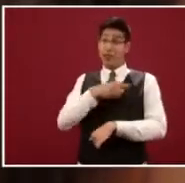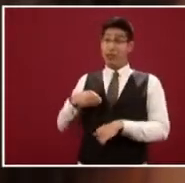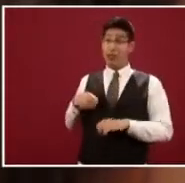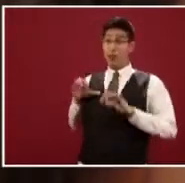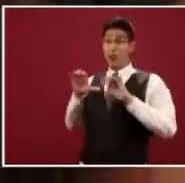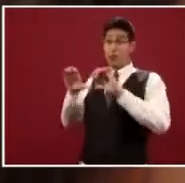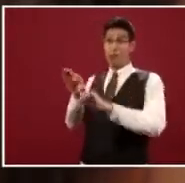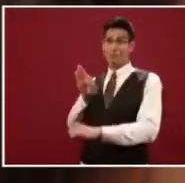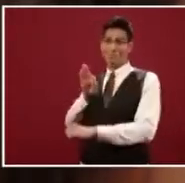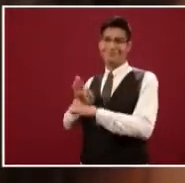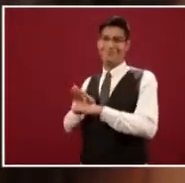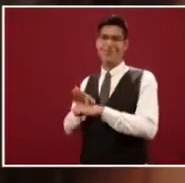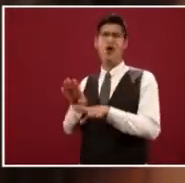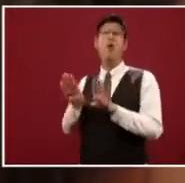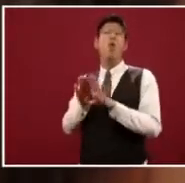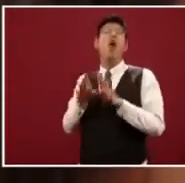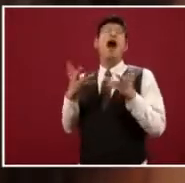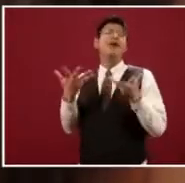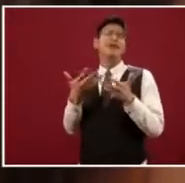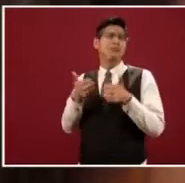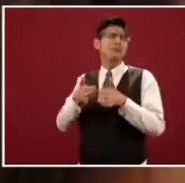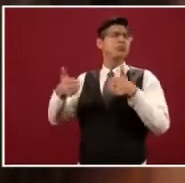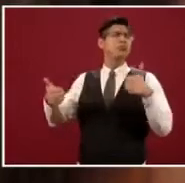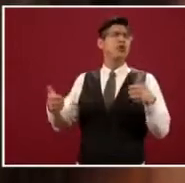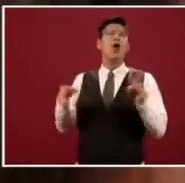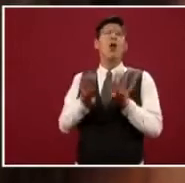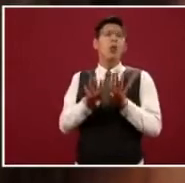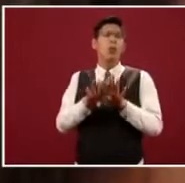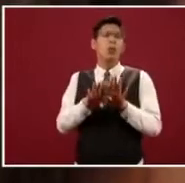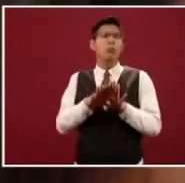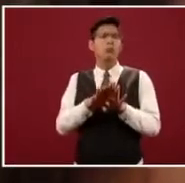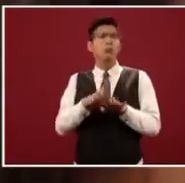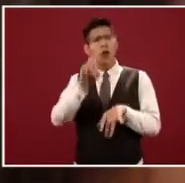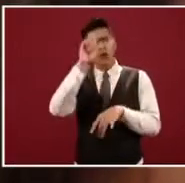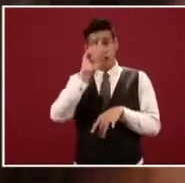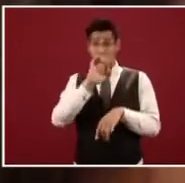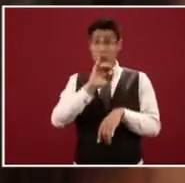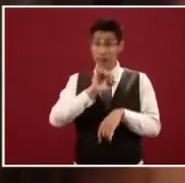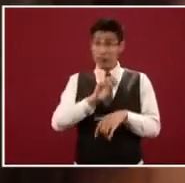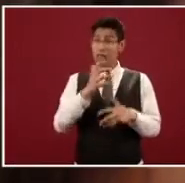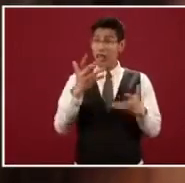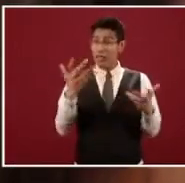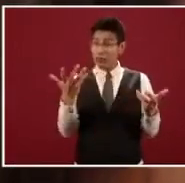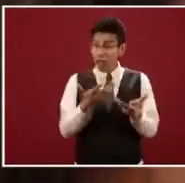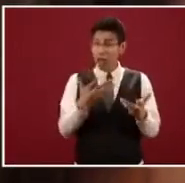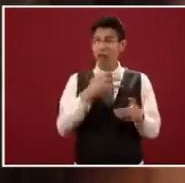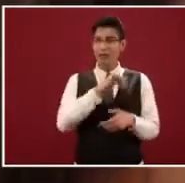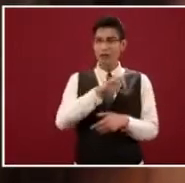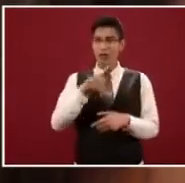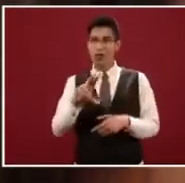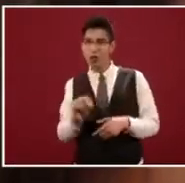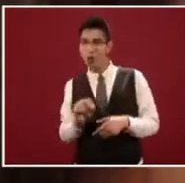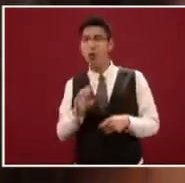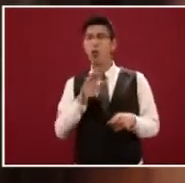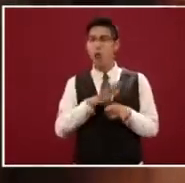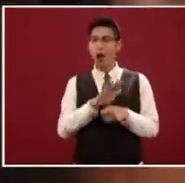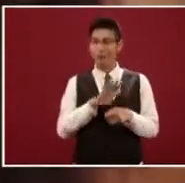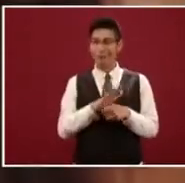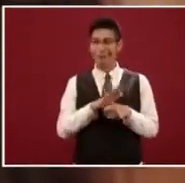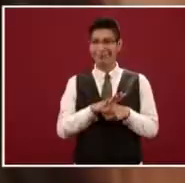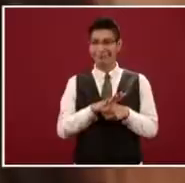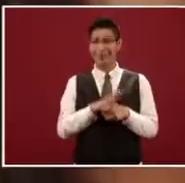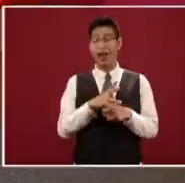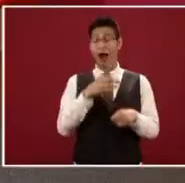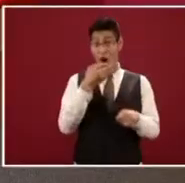guardar esa sana distancia dentro del entorno familiar, y qué hacer y no hacer en este escenario 1 de transición al escenario